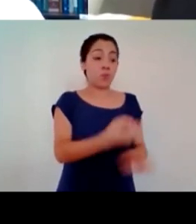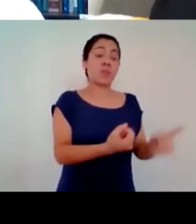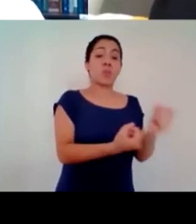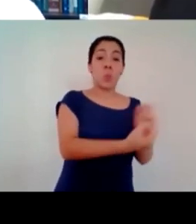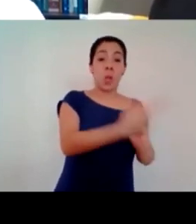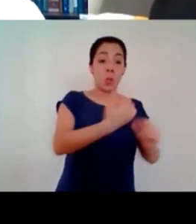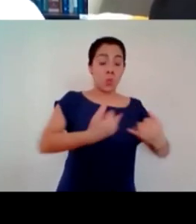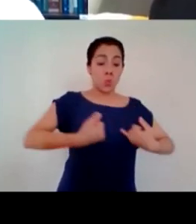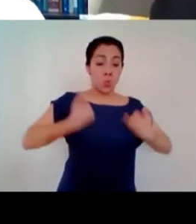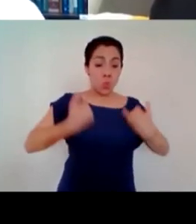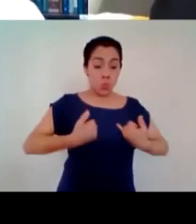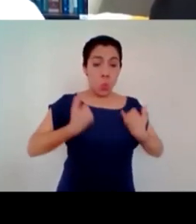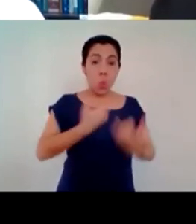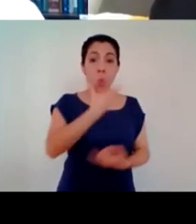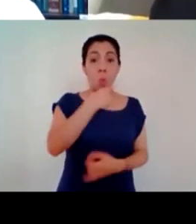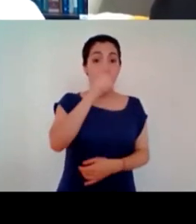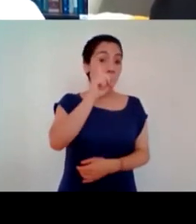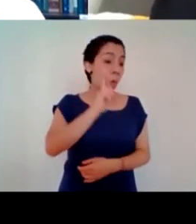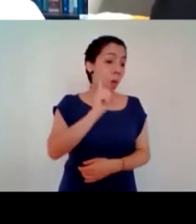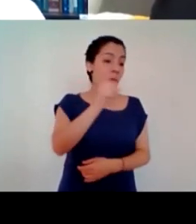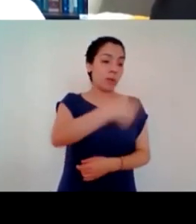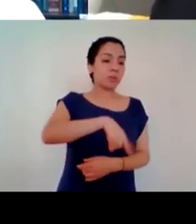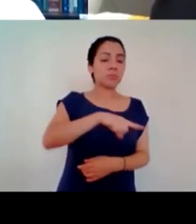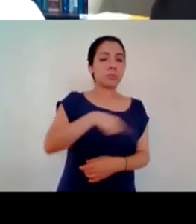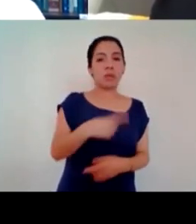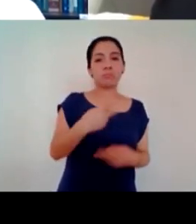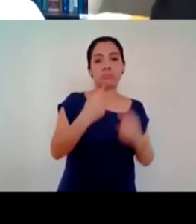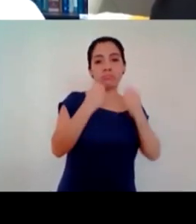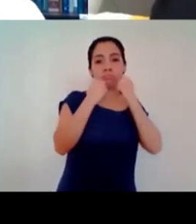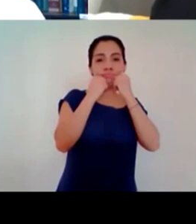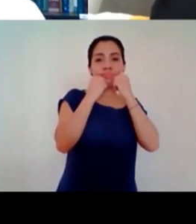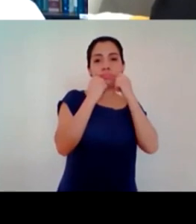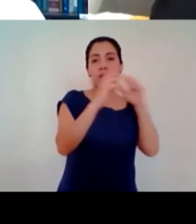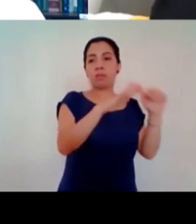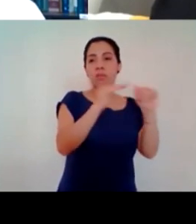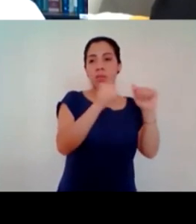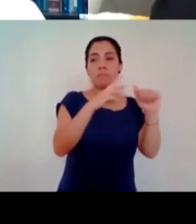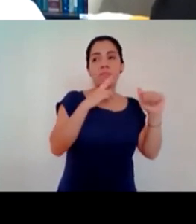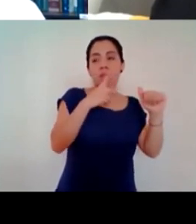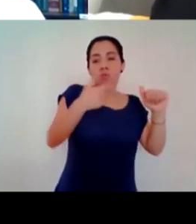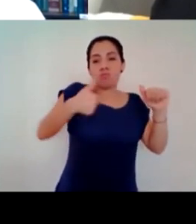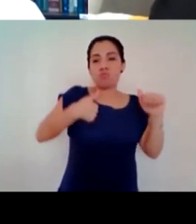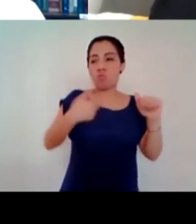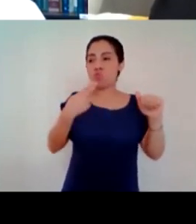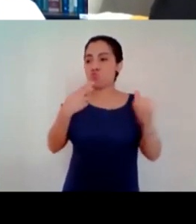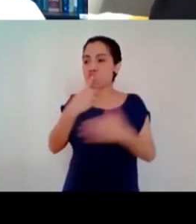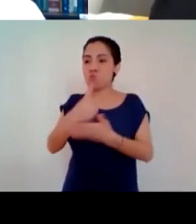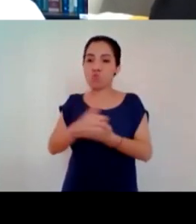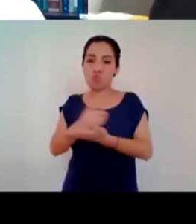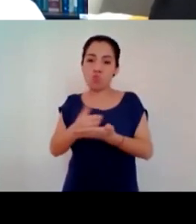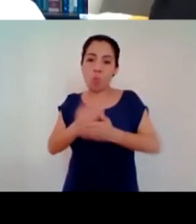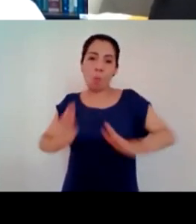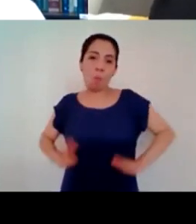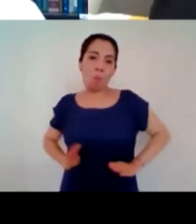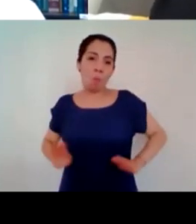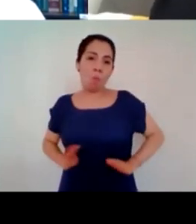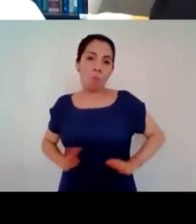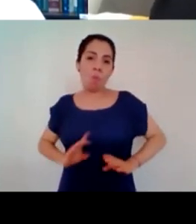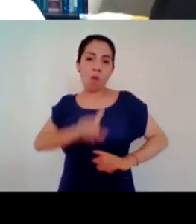estas chavas incurran en este tipo de conductas y que lamentablemente veamos, pues, cómo sus vidas se van por el